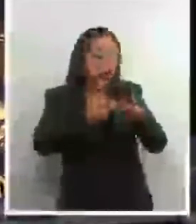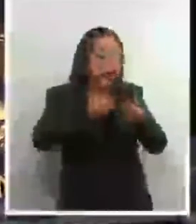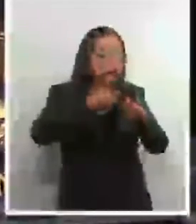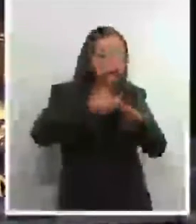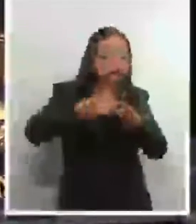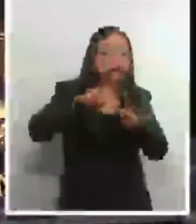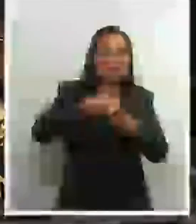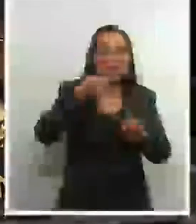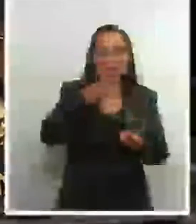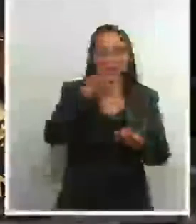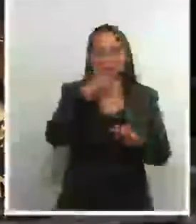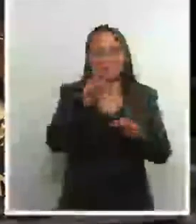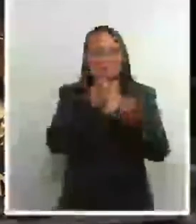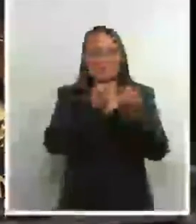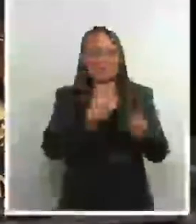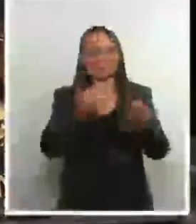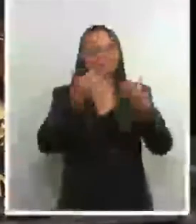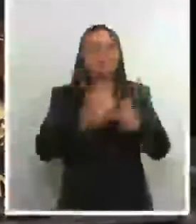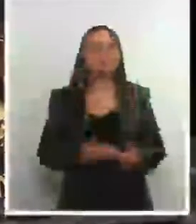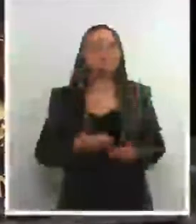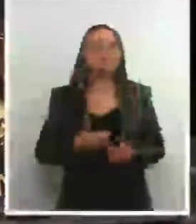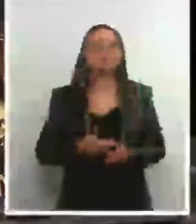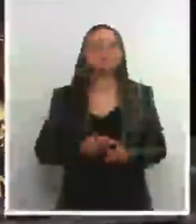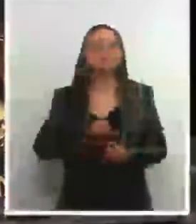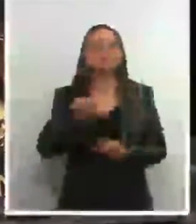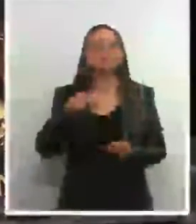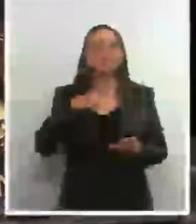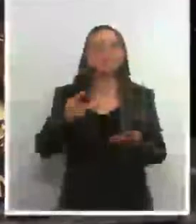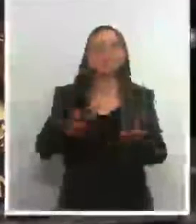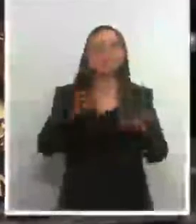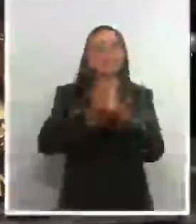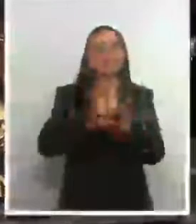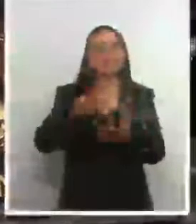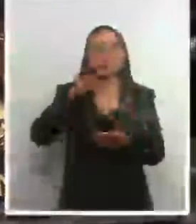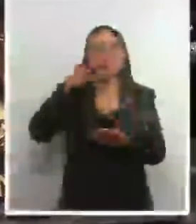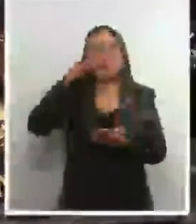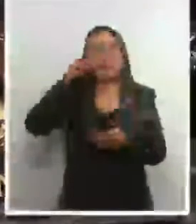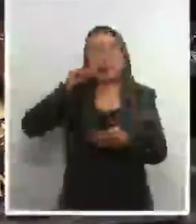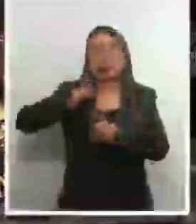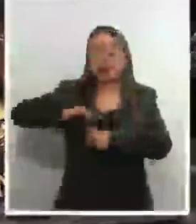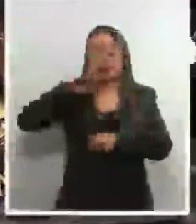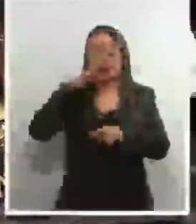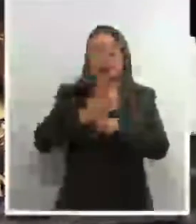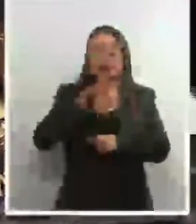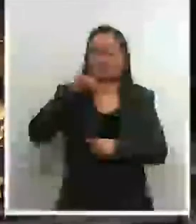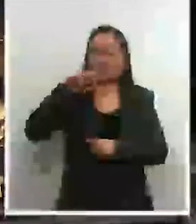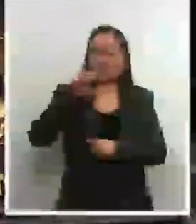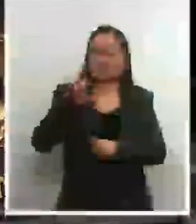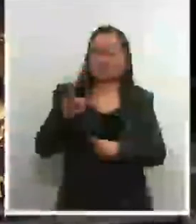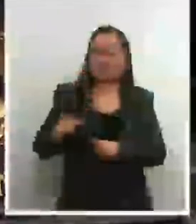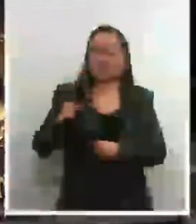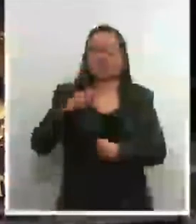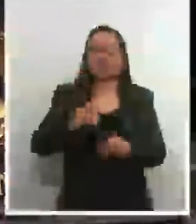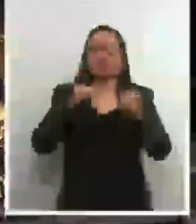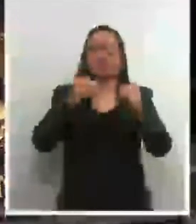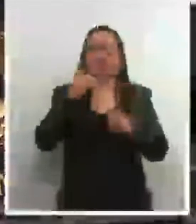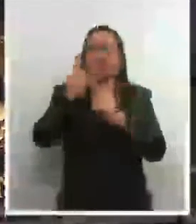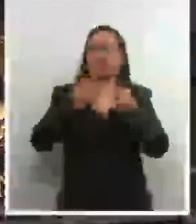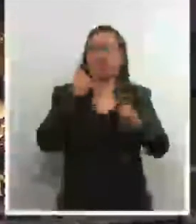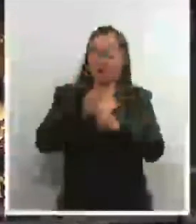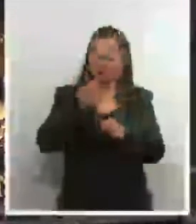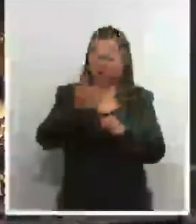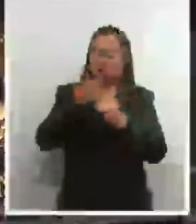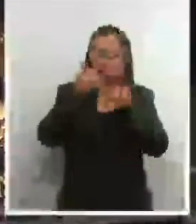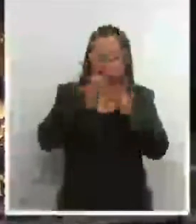estoy de acuerdo. Después, propongo que el titular de la Fiscalía efectivamente, como dice, dure 4 años en su